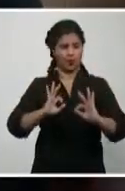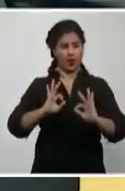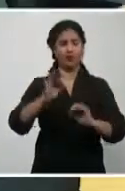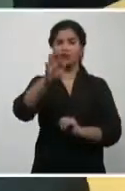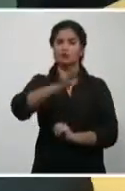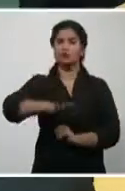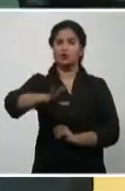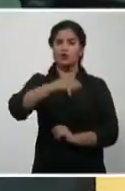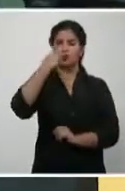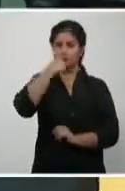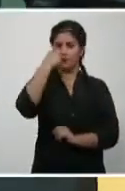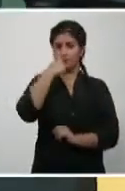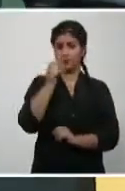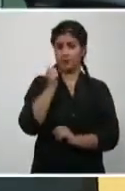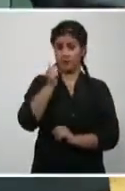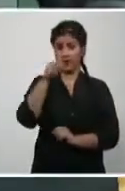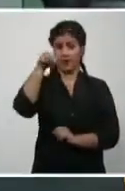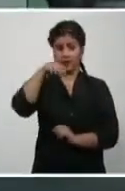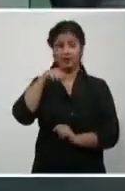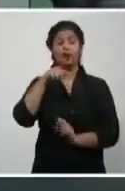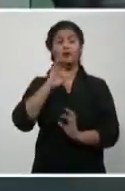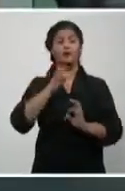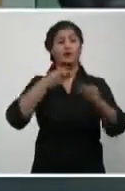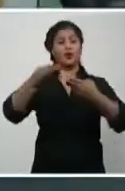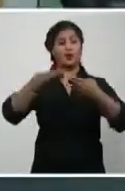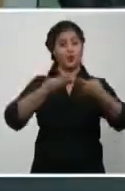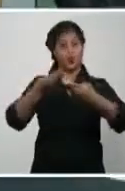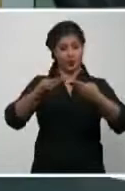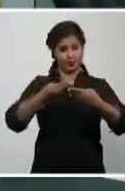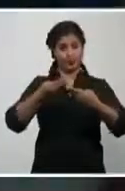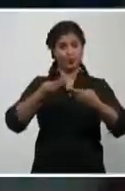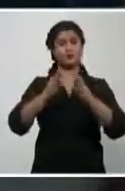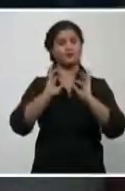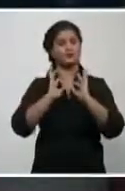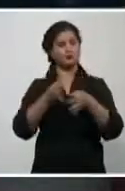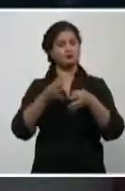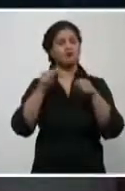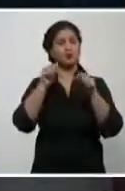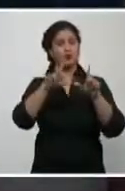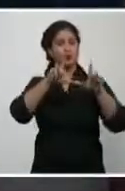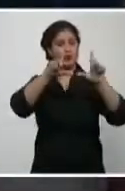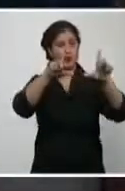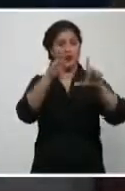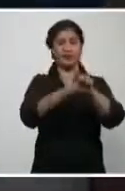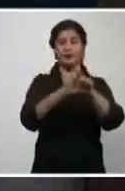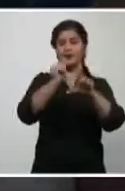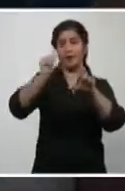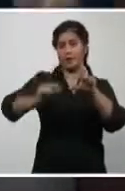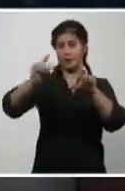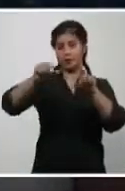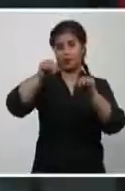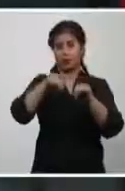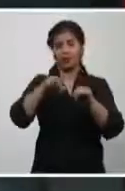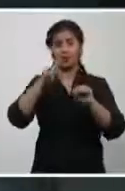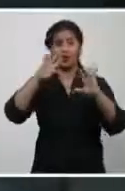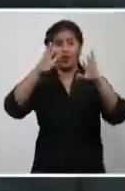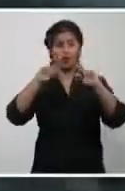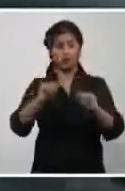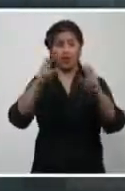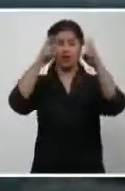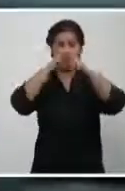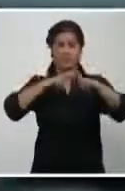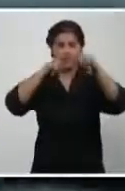Alimentaria. Al finalizar el encuentro, fueron estimulados productores individuales que demuestran con sus resultados que se